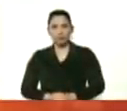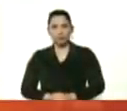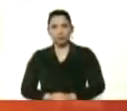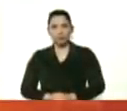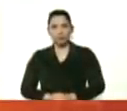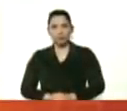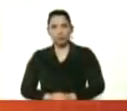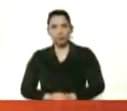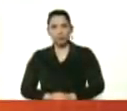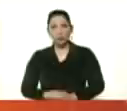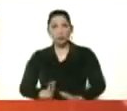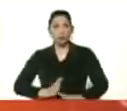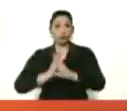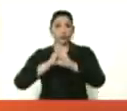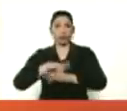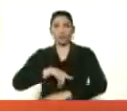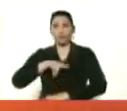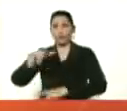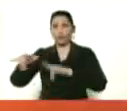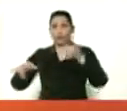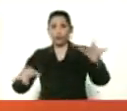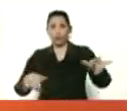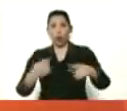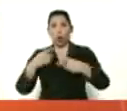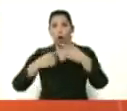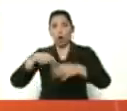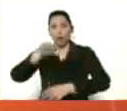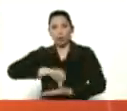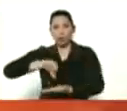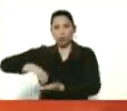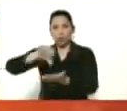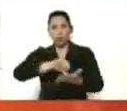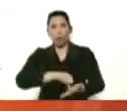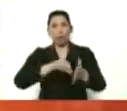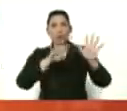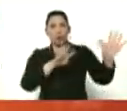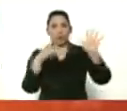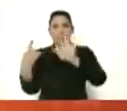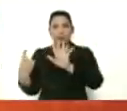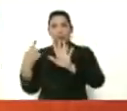Cancelar o posponer viajes fuera de la ciudad, 96%.